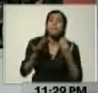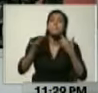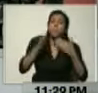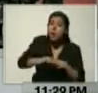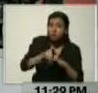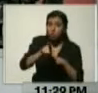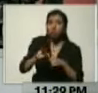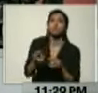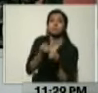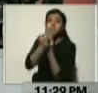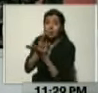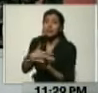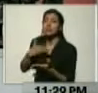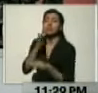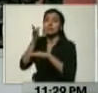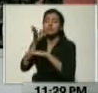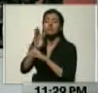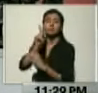oídos para eso.